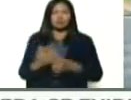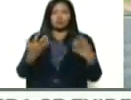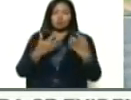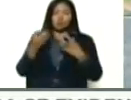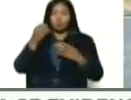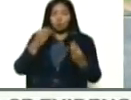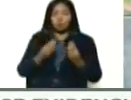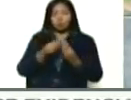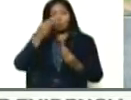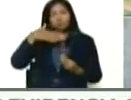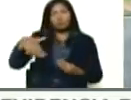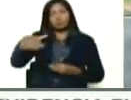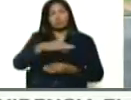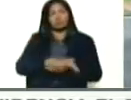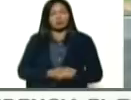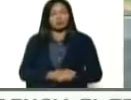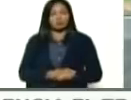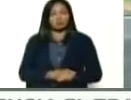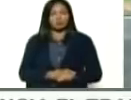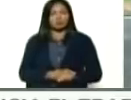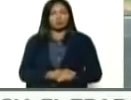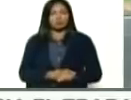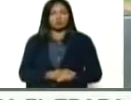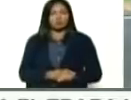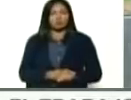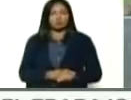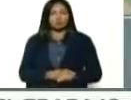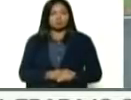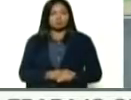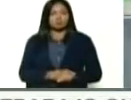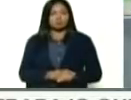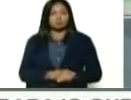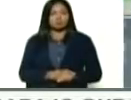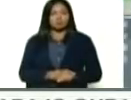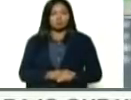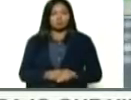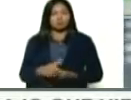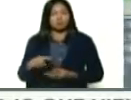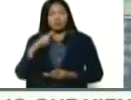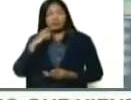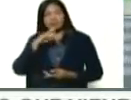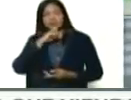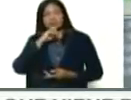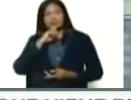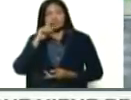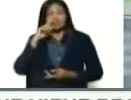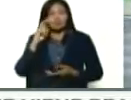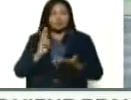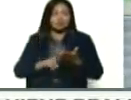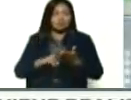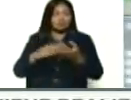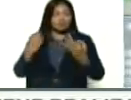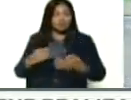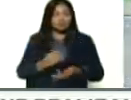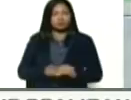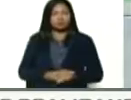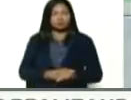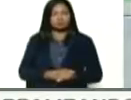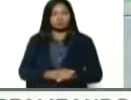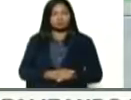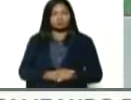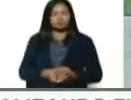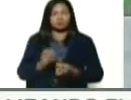al pueblo han pasado momentos muy difíciles en momentos